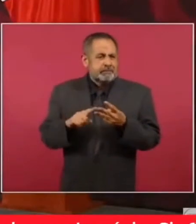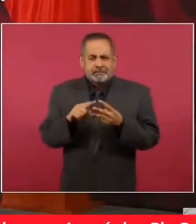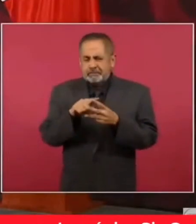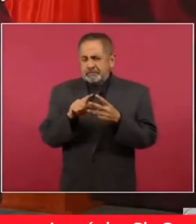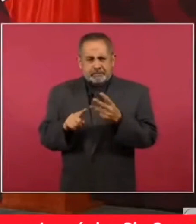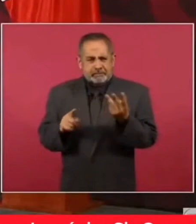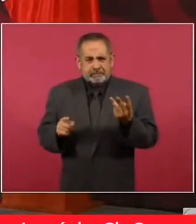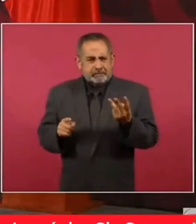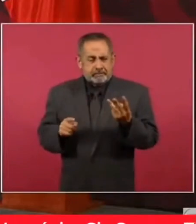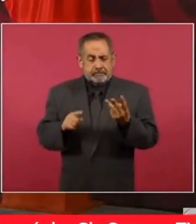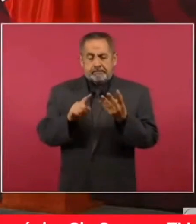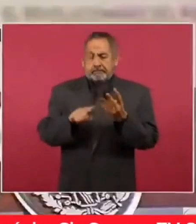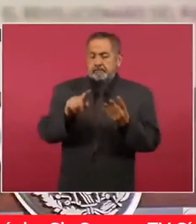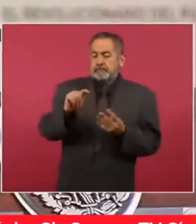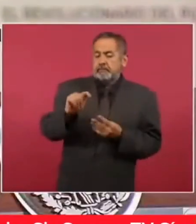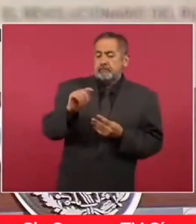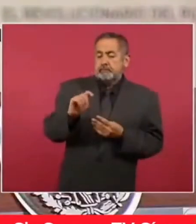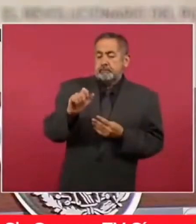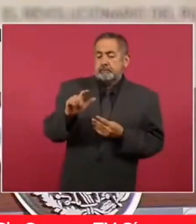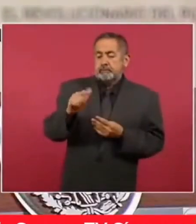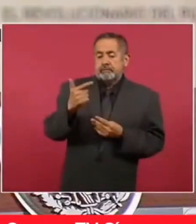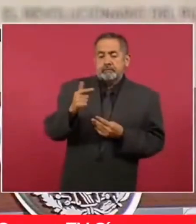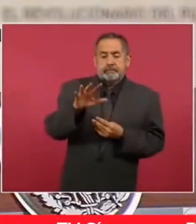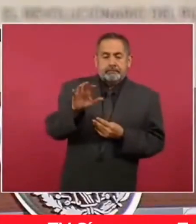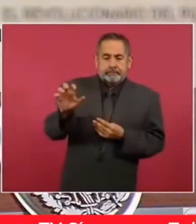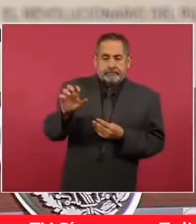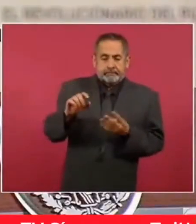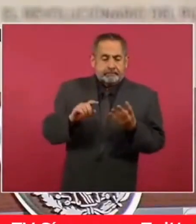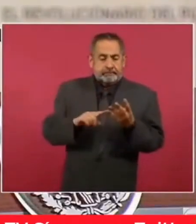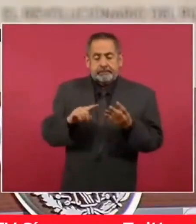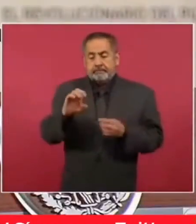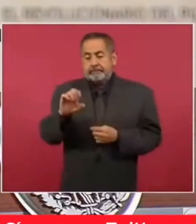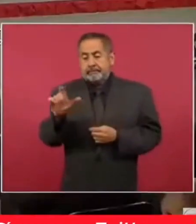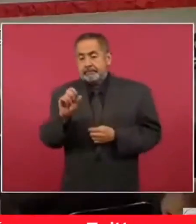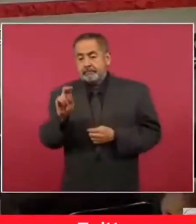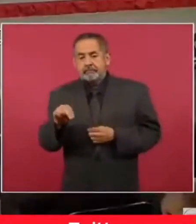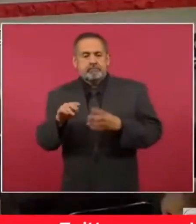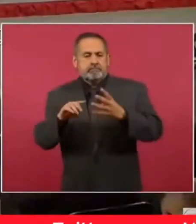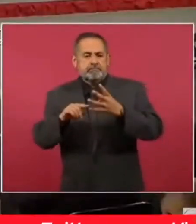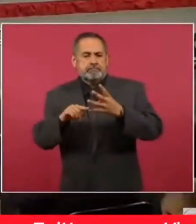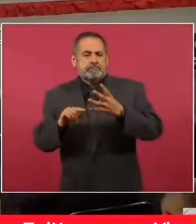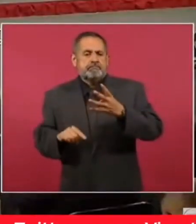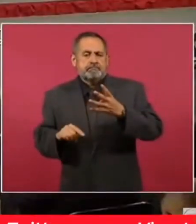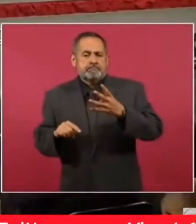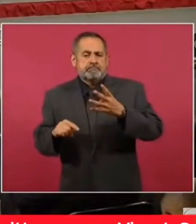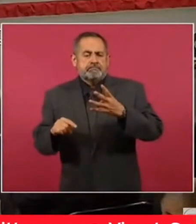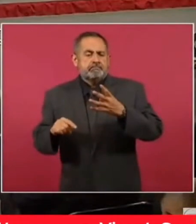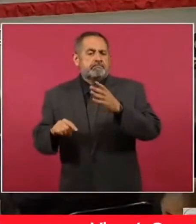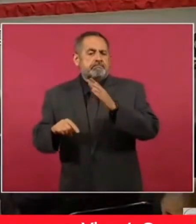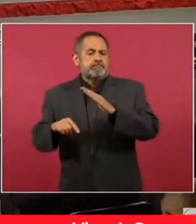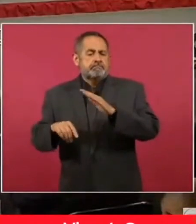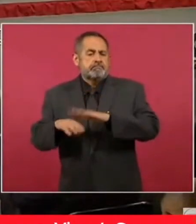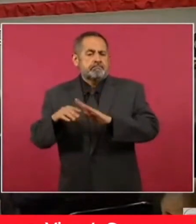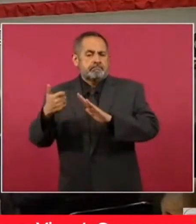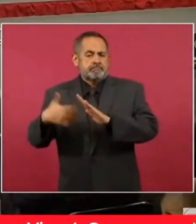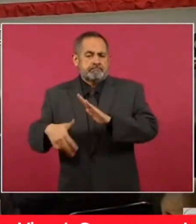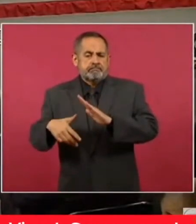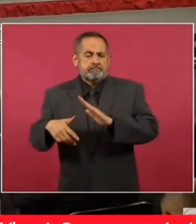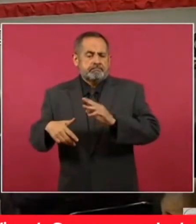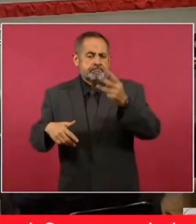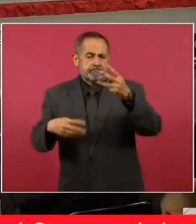Y Total, G500 y ExxonMobil fueron las tres marcas la semana pasada aliadas de